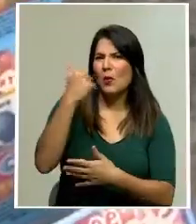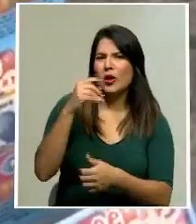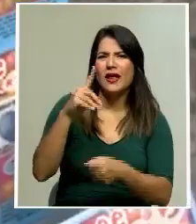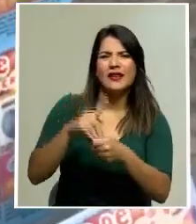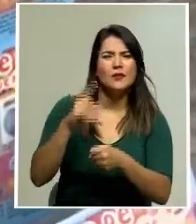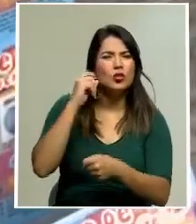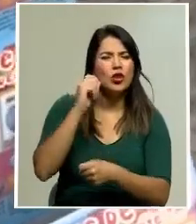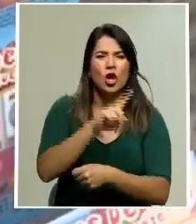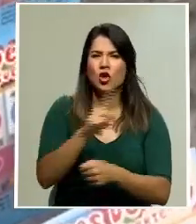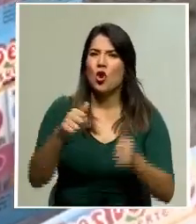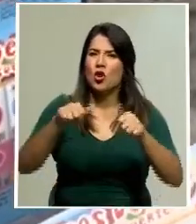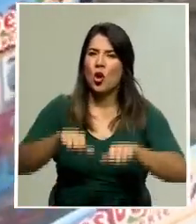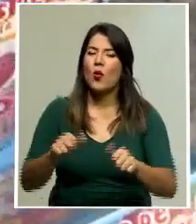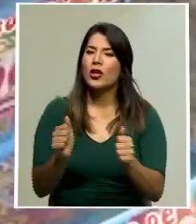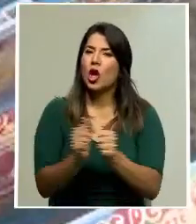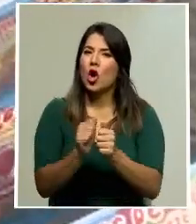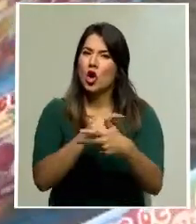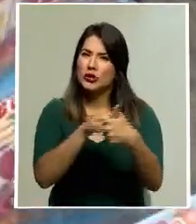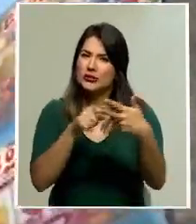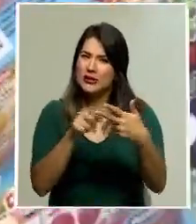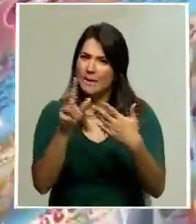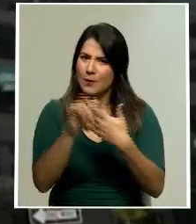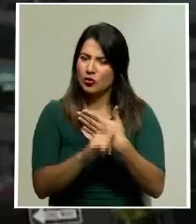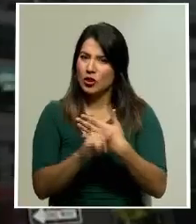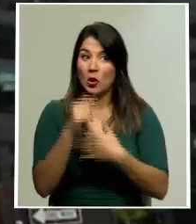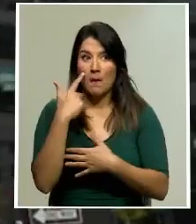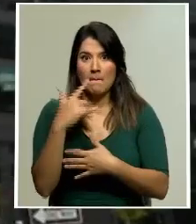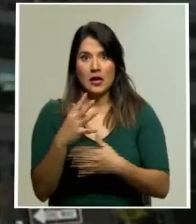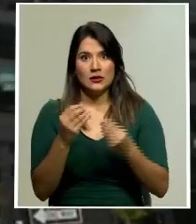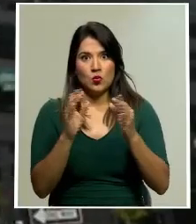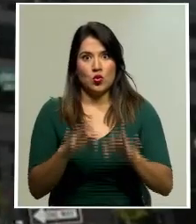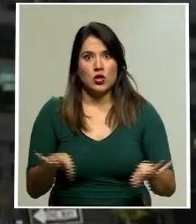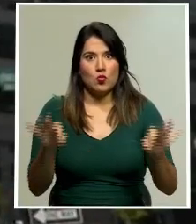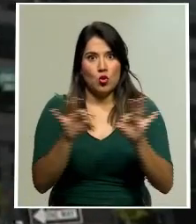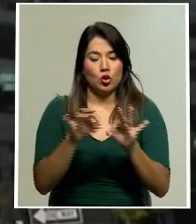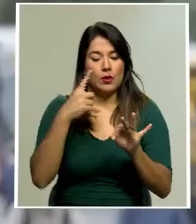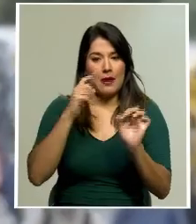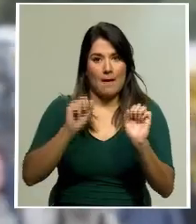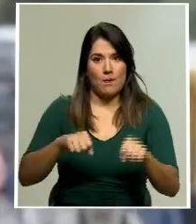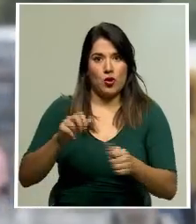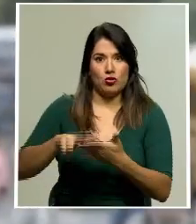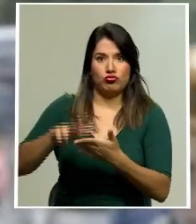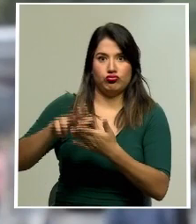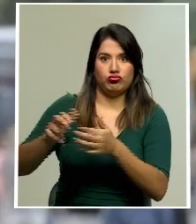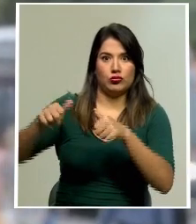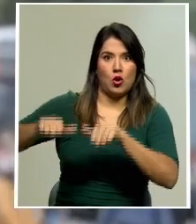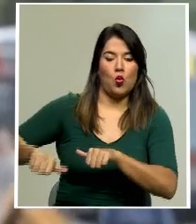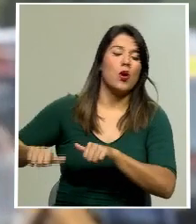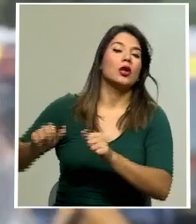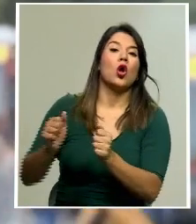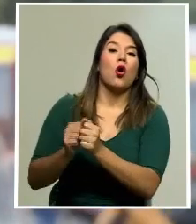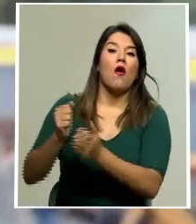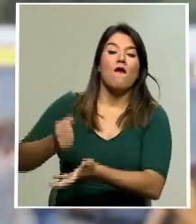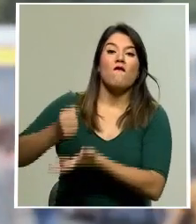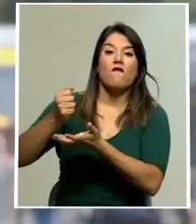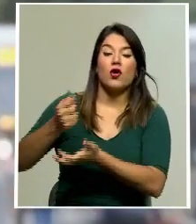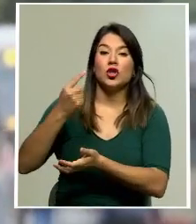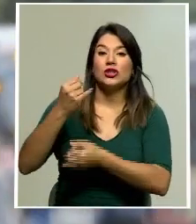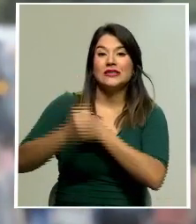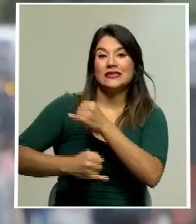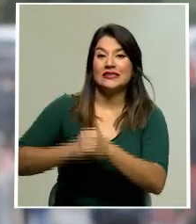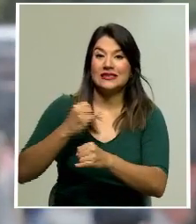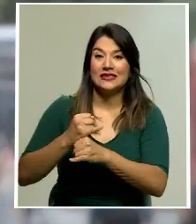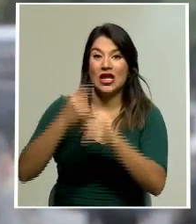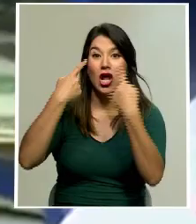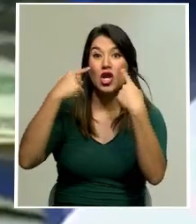estar en contra de estos proyectos que parecen ser vitales para que se cumpla el ciclo de negociaciones con el Fondo Monetario Internacional y